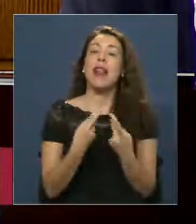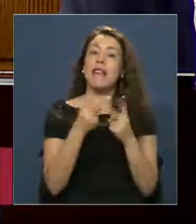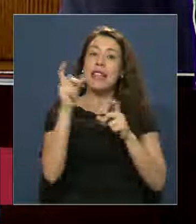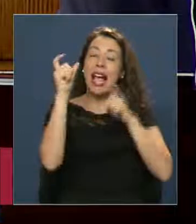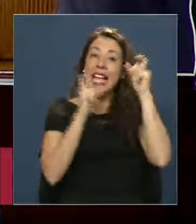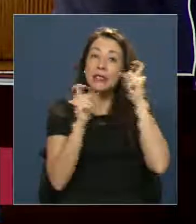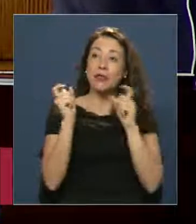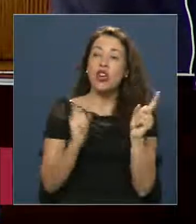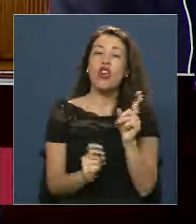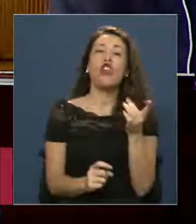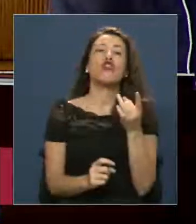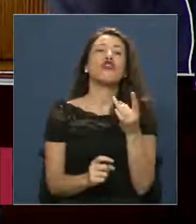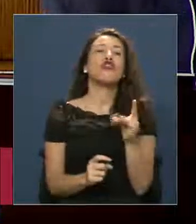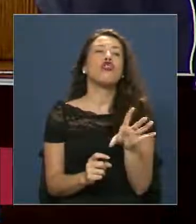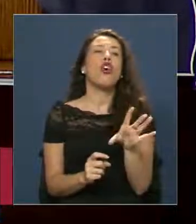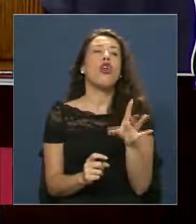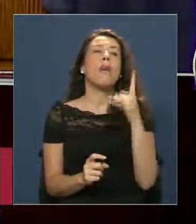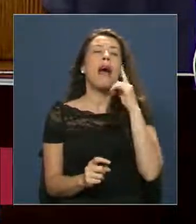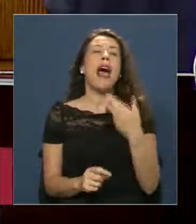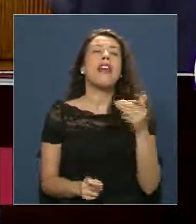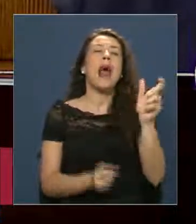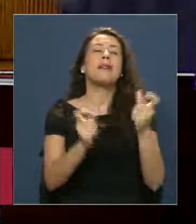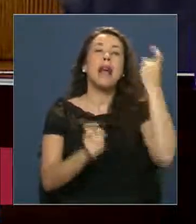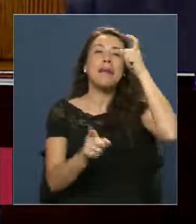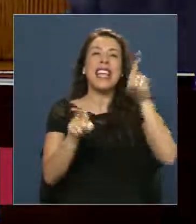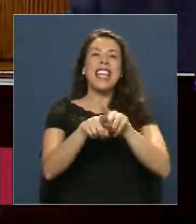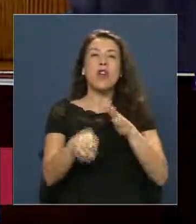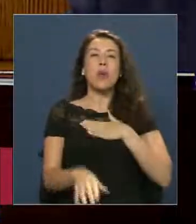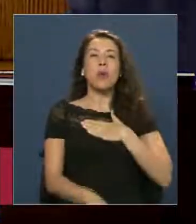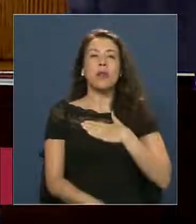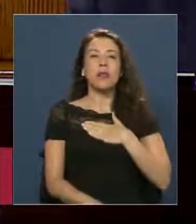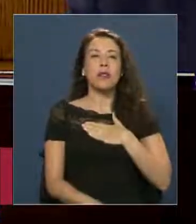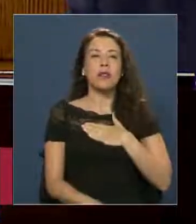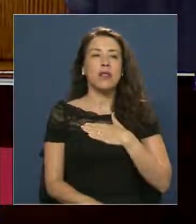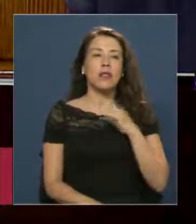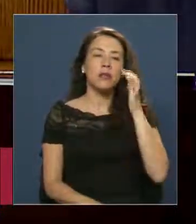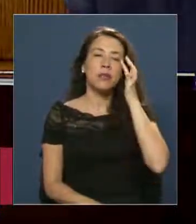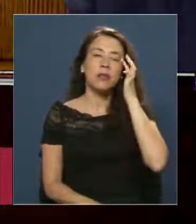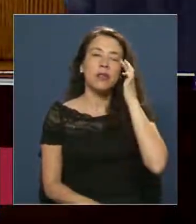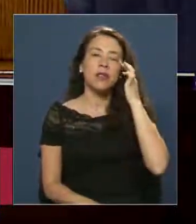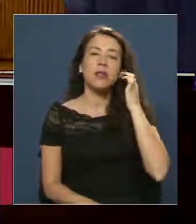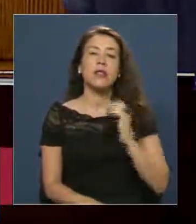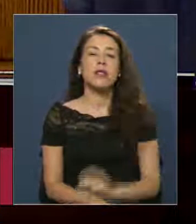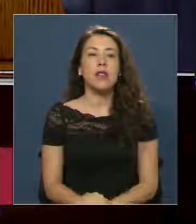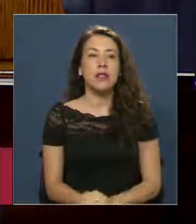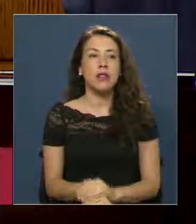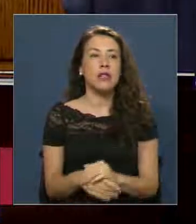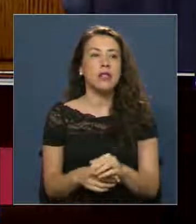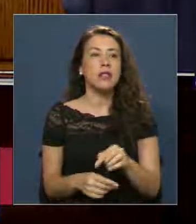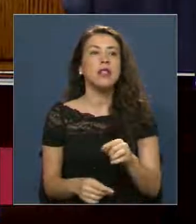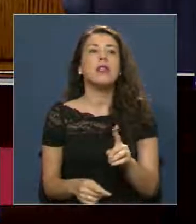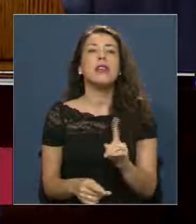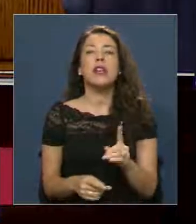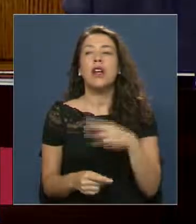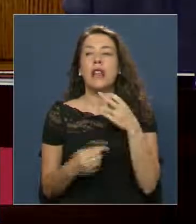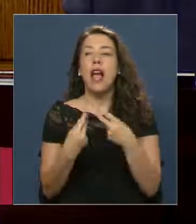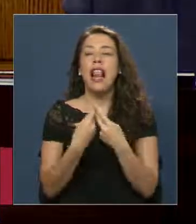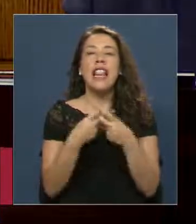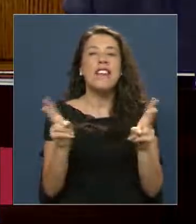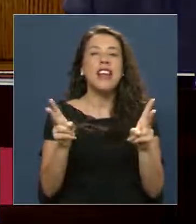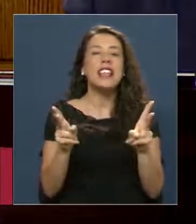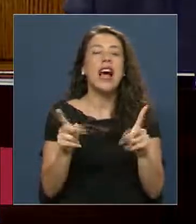expresión no es para dársela a aquellos que piensan como yo. Aquellos que piensan igual a mí no necesitan que yo les dé libertad de